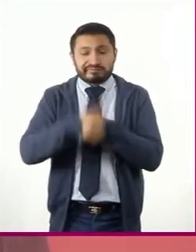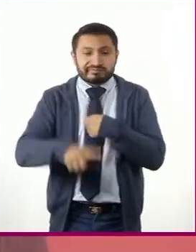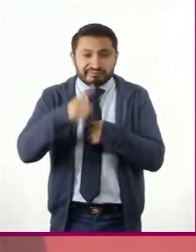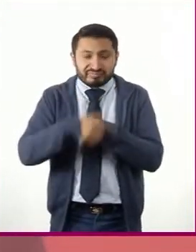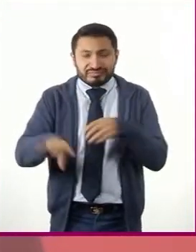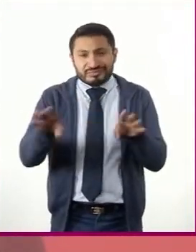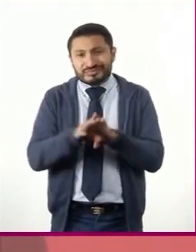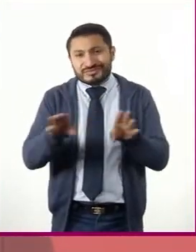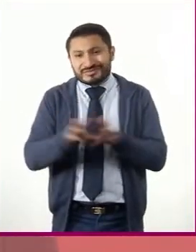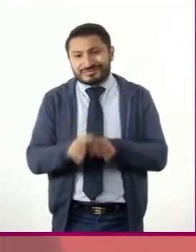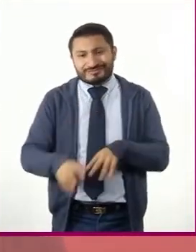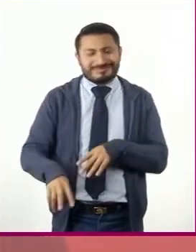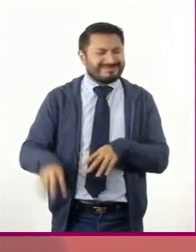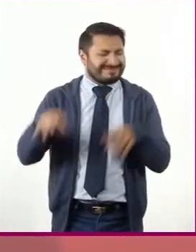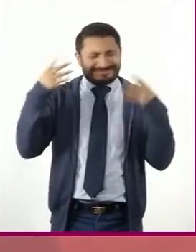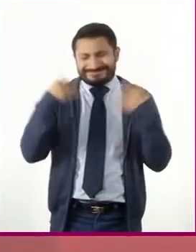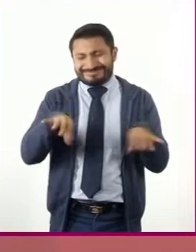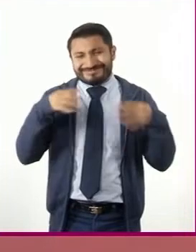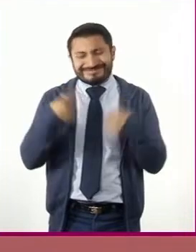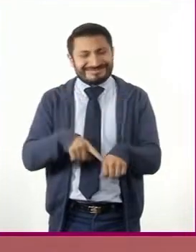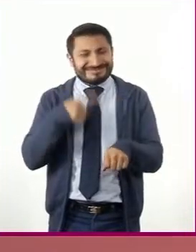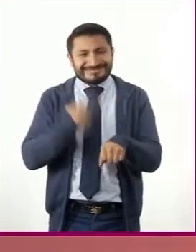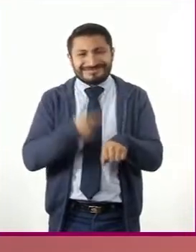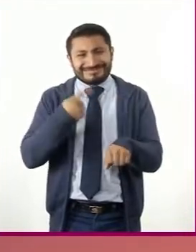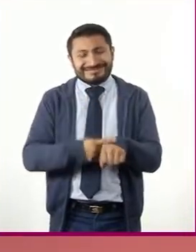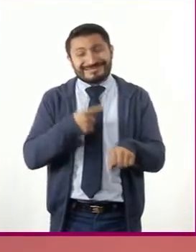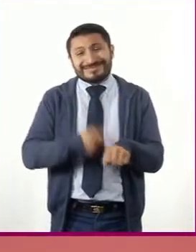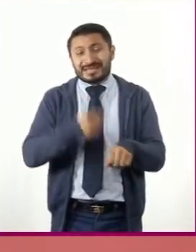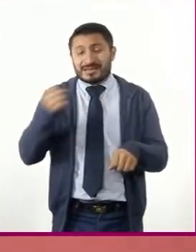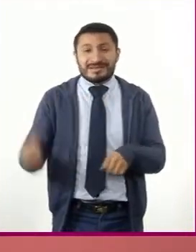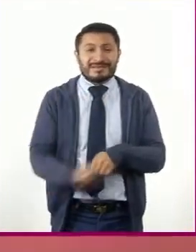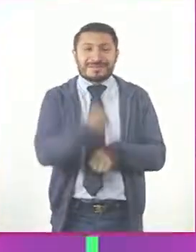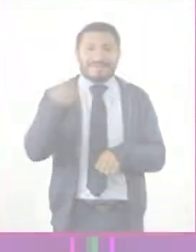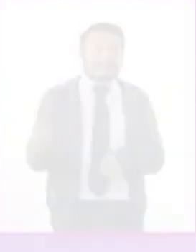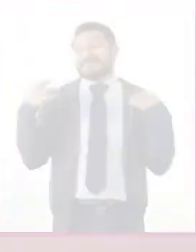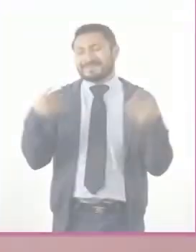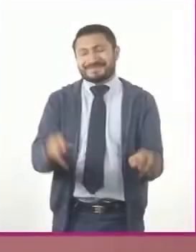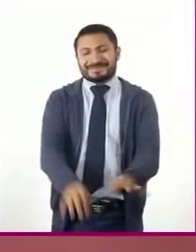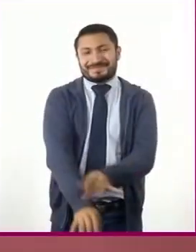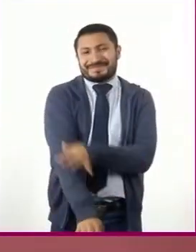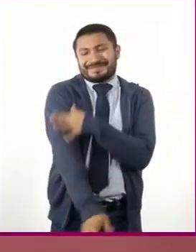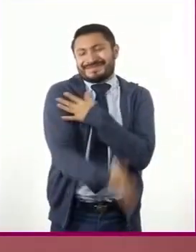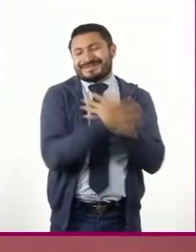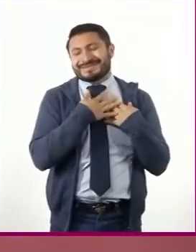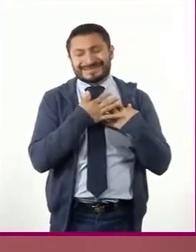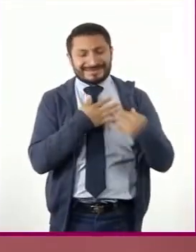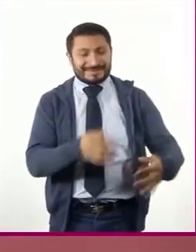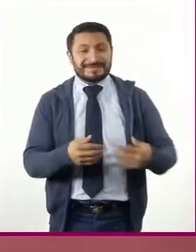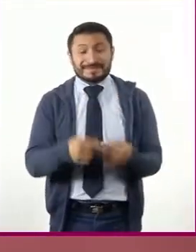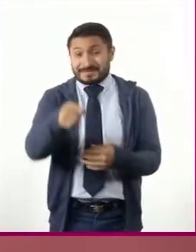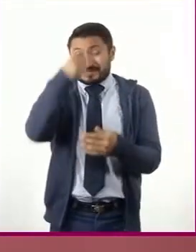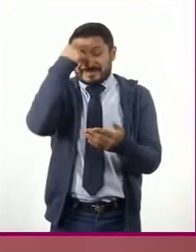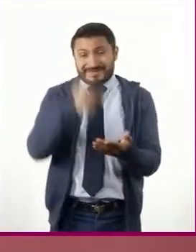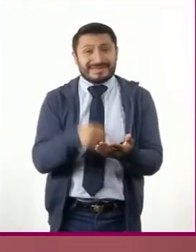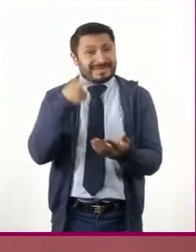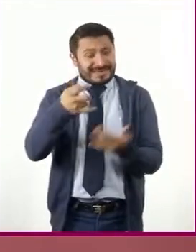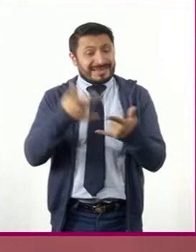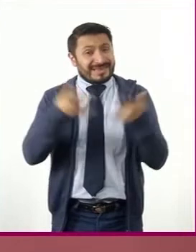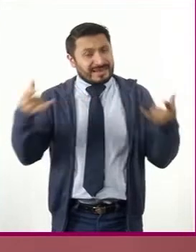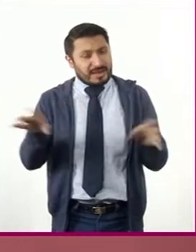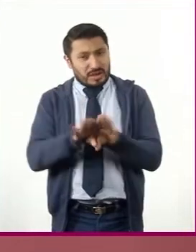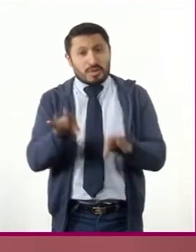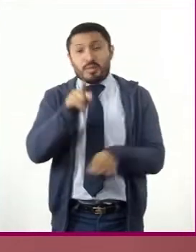convirtió en una rabiosa enfermedad que nos durará hasta la muerte. ¿Creen que a través de la trama sea